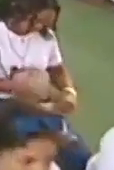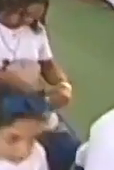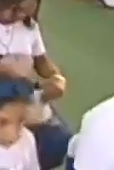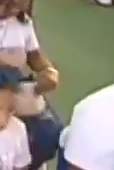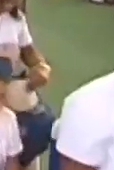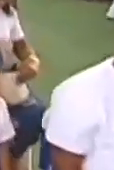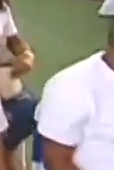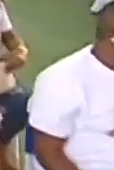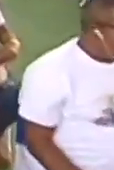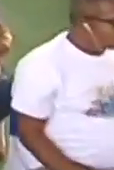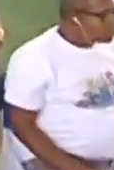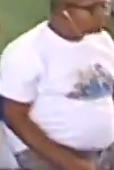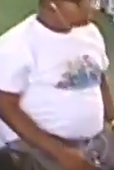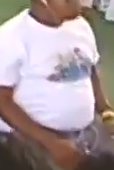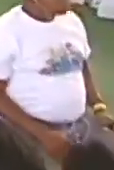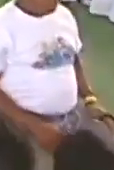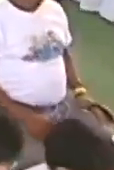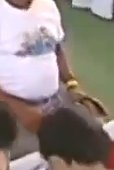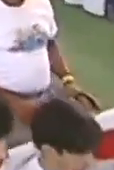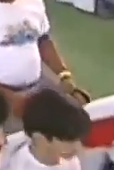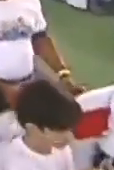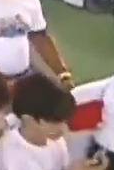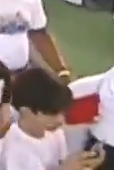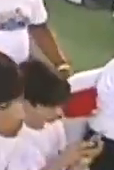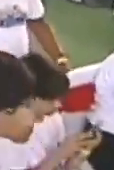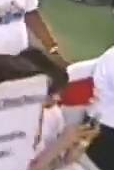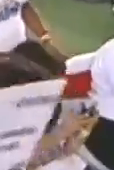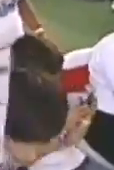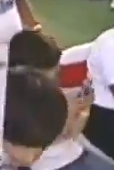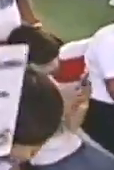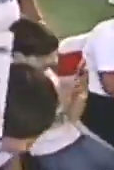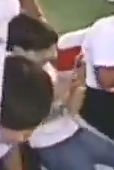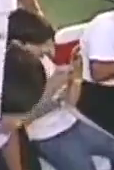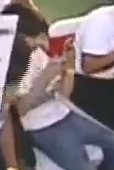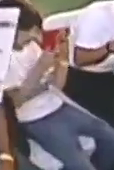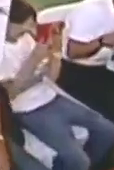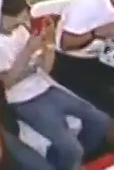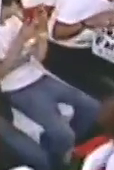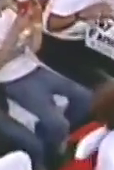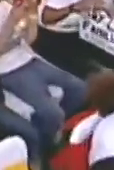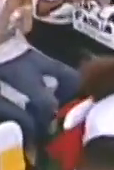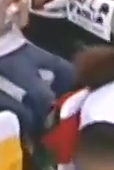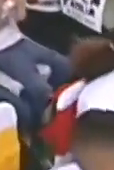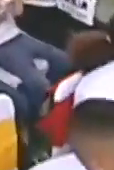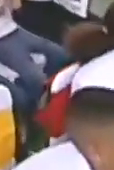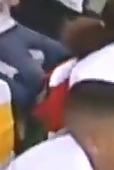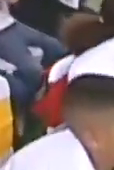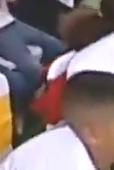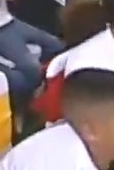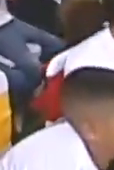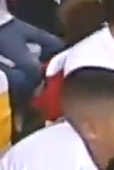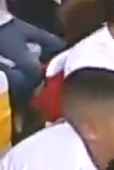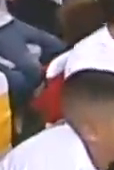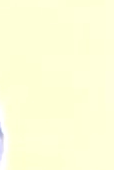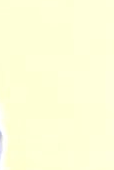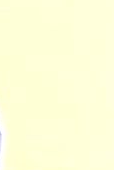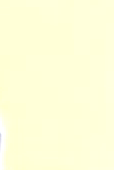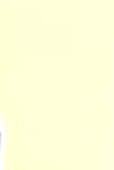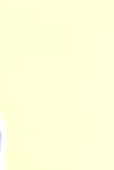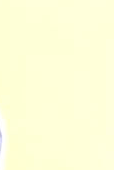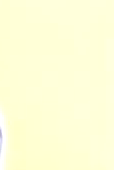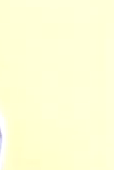Muy bonito el canto, la voz de Sureily Pereira, la sonrisa de Santa Teresa del